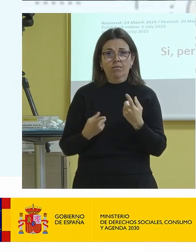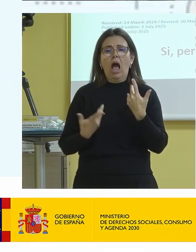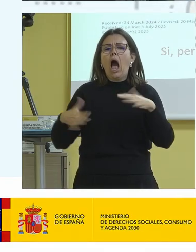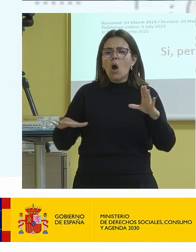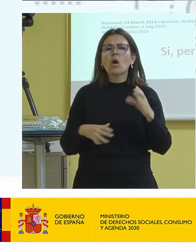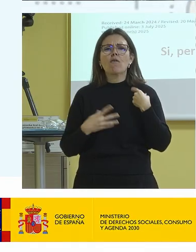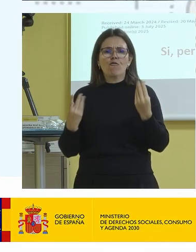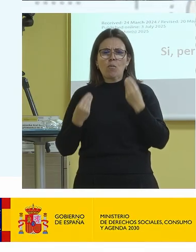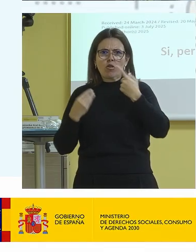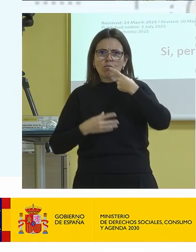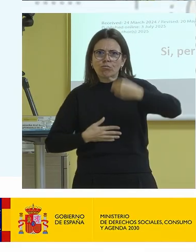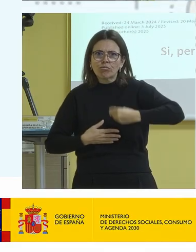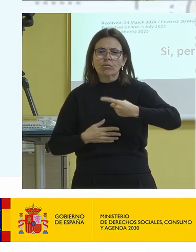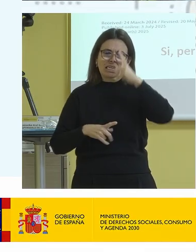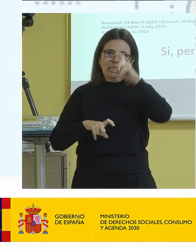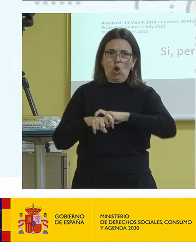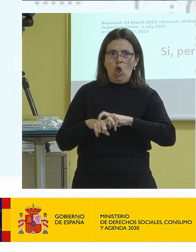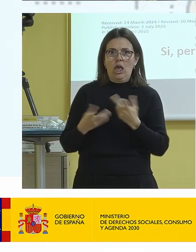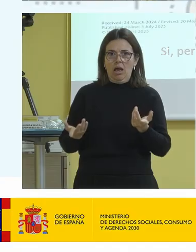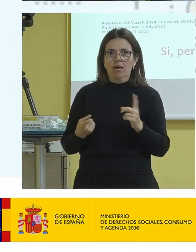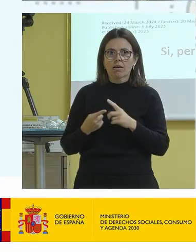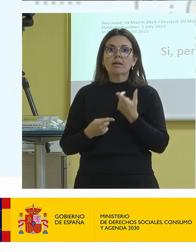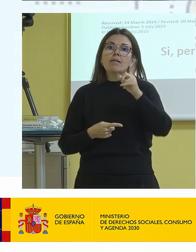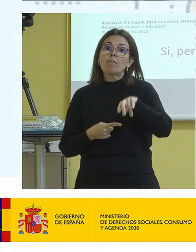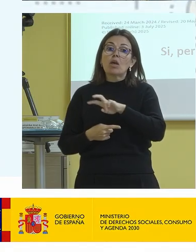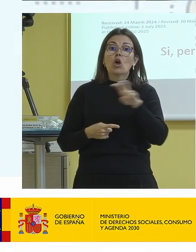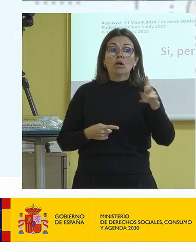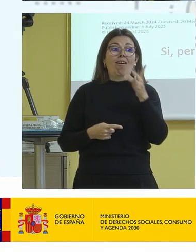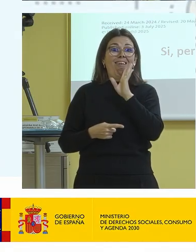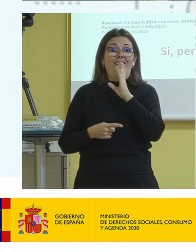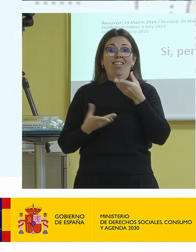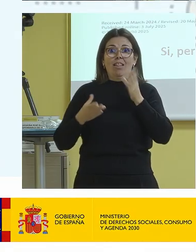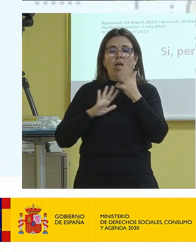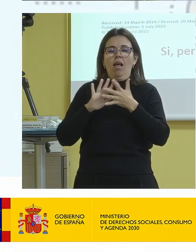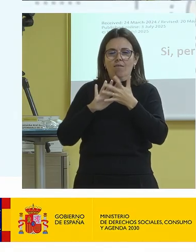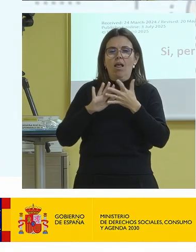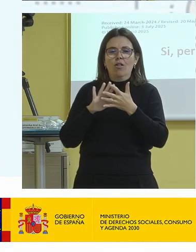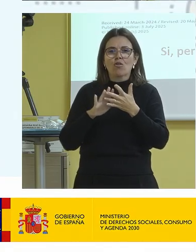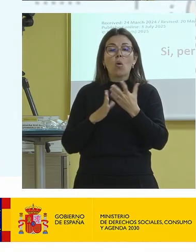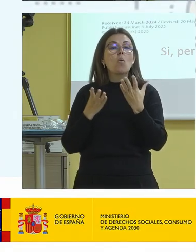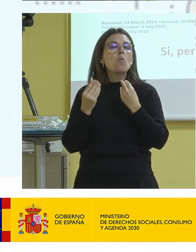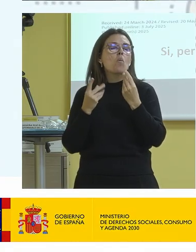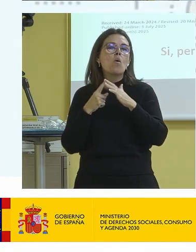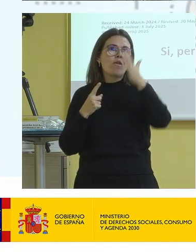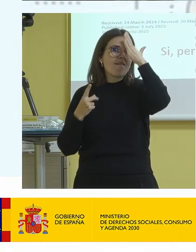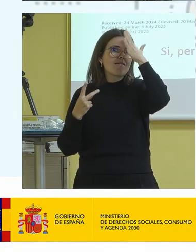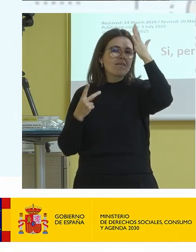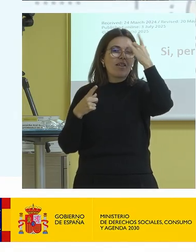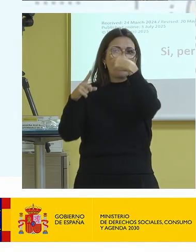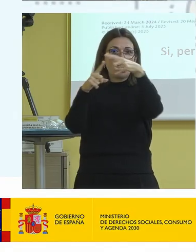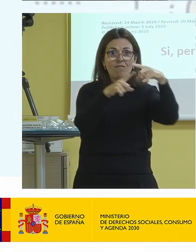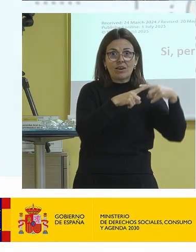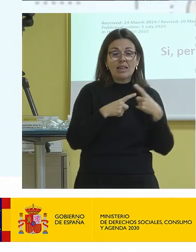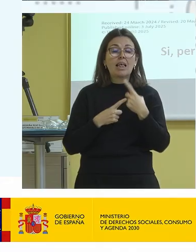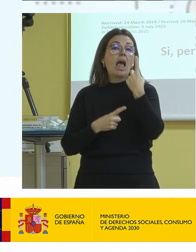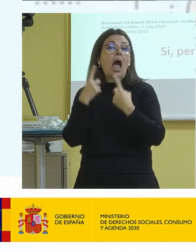formación en psicología. Y una gran parte también tiene que ver con algo que hemos hablado en el desayuno, ¿no? Hay muchas corrientes dentro de la psicología y